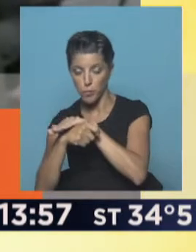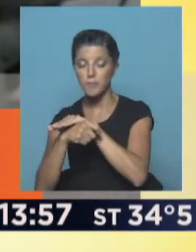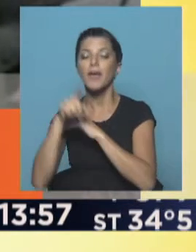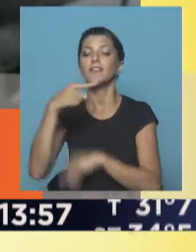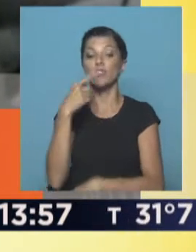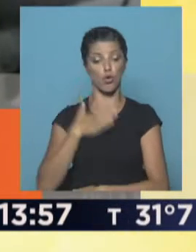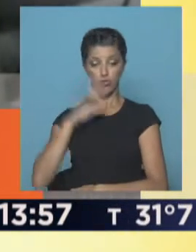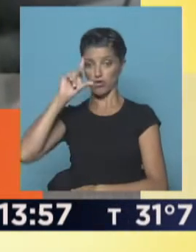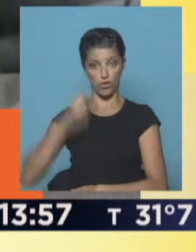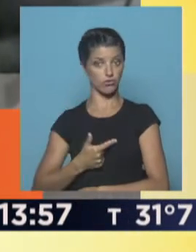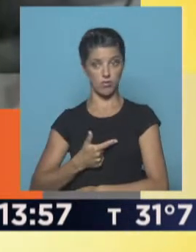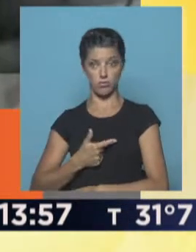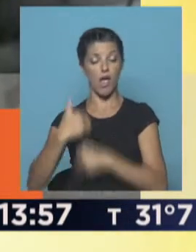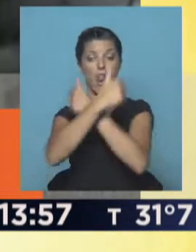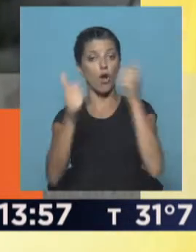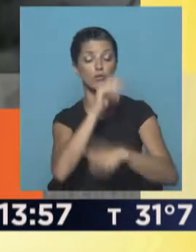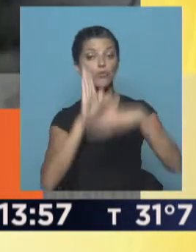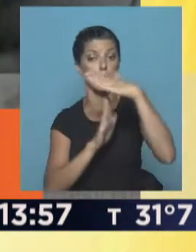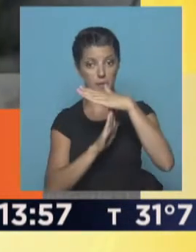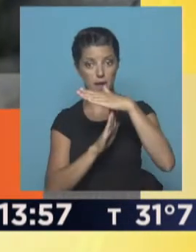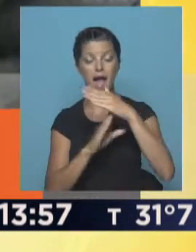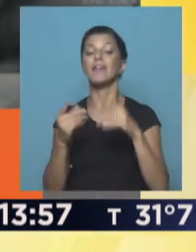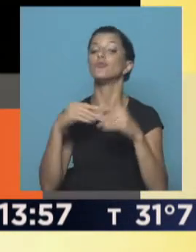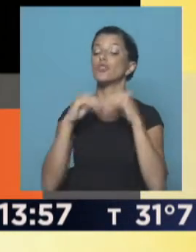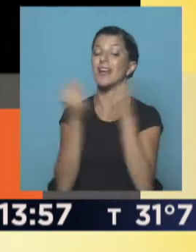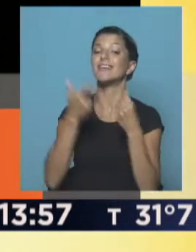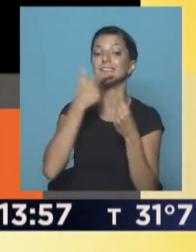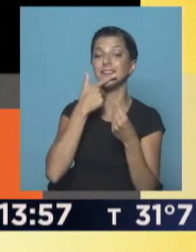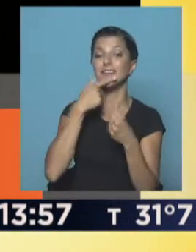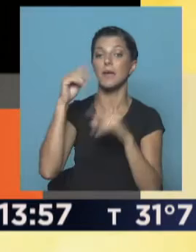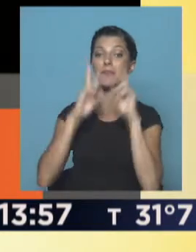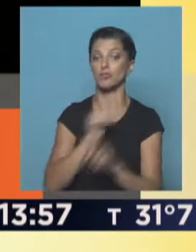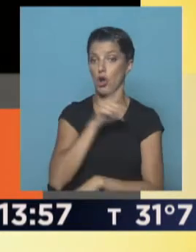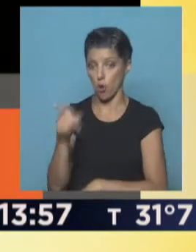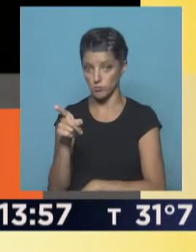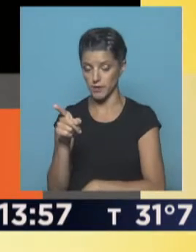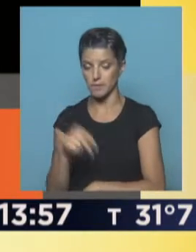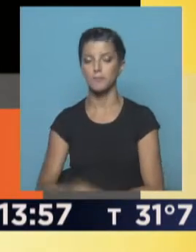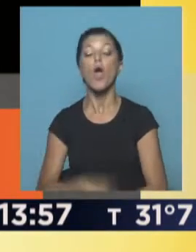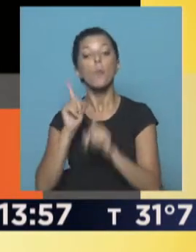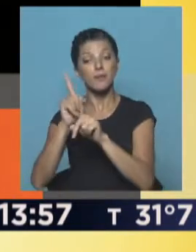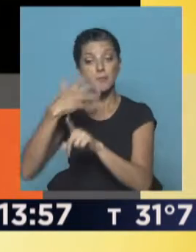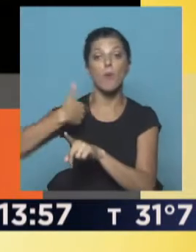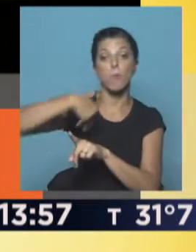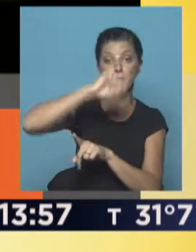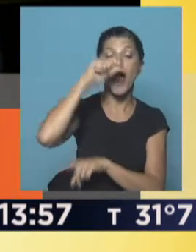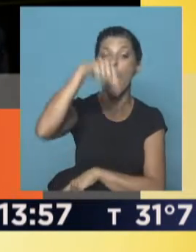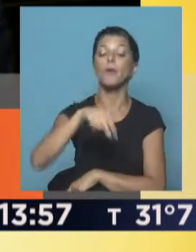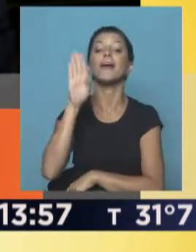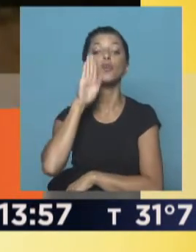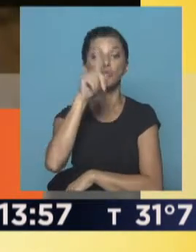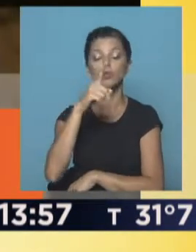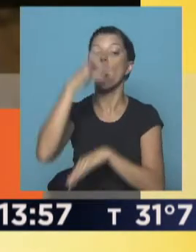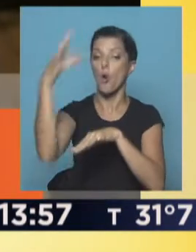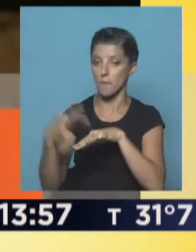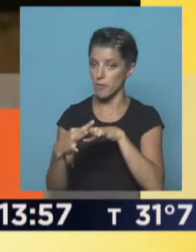corte federal de Nueva York. Enfrenta 17 cargos criminales. A cambio de la extradición de Guzmán, las autoridades estadounidenses se comprometieron